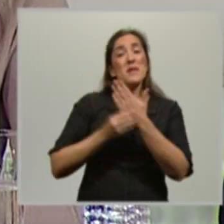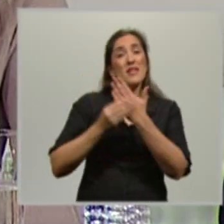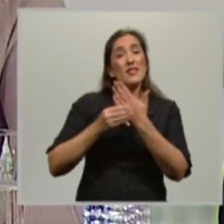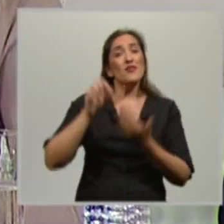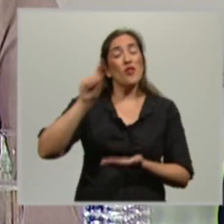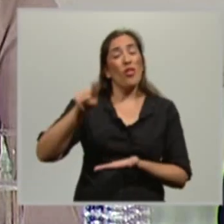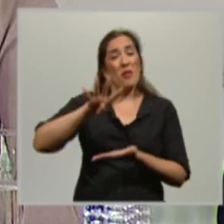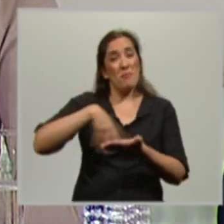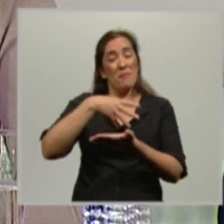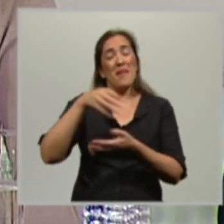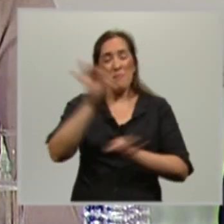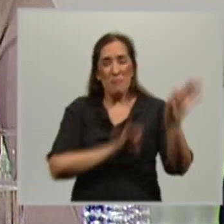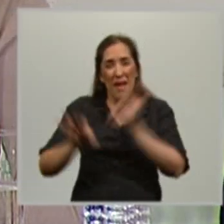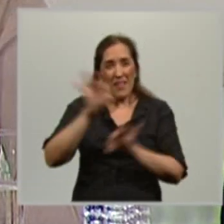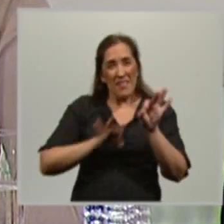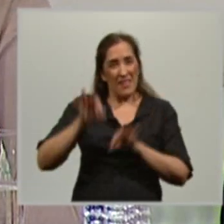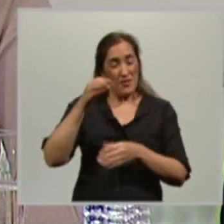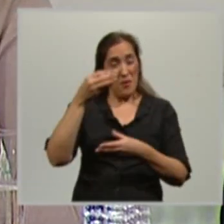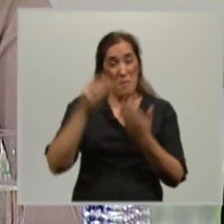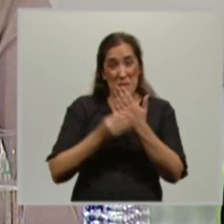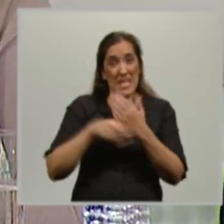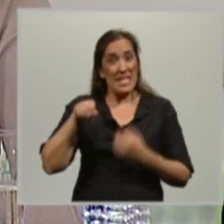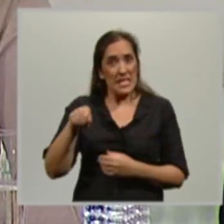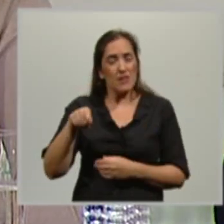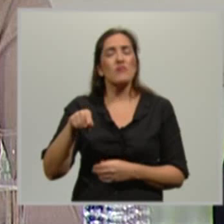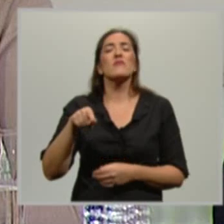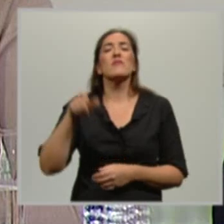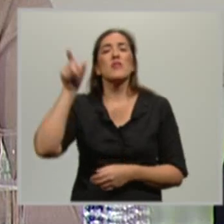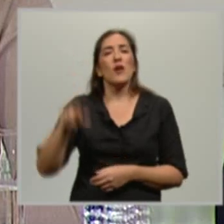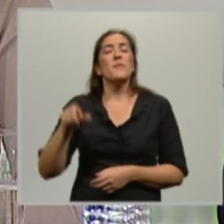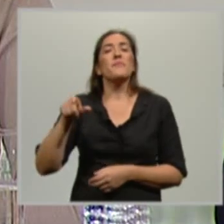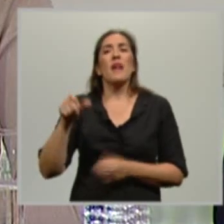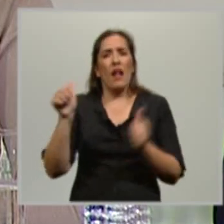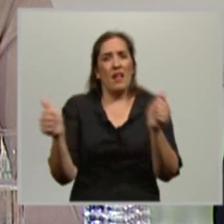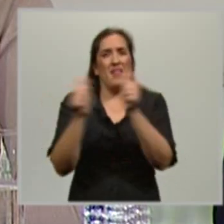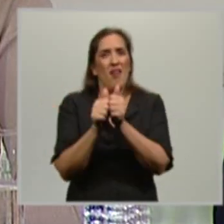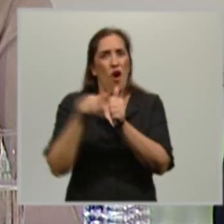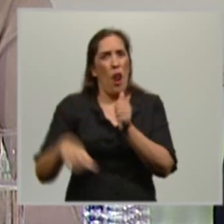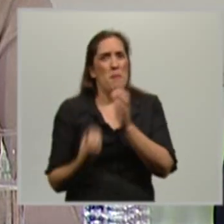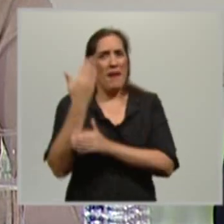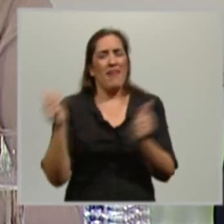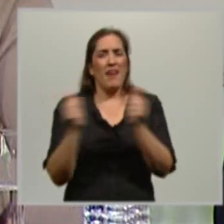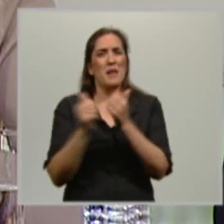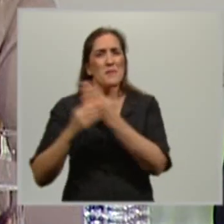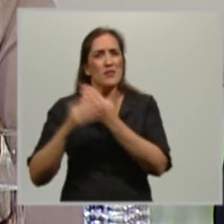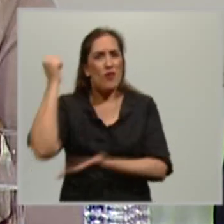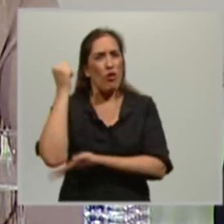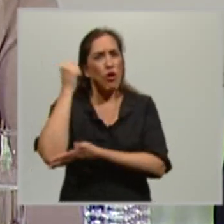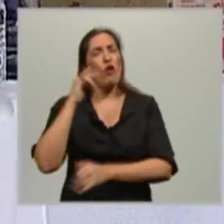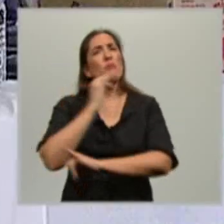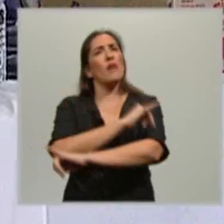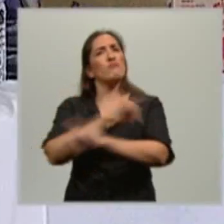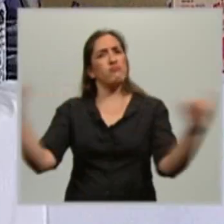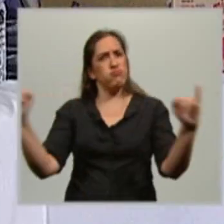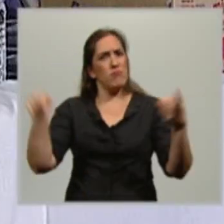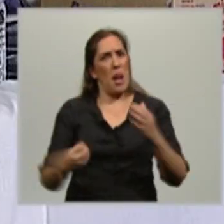allá en Ramallo, en Siderar, conjuntamente con el ministro de Economía, hablaban de, y